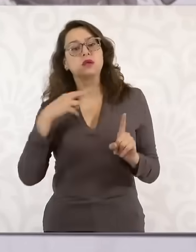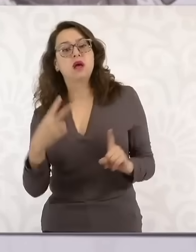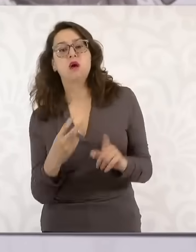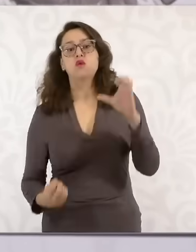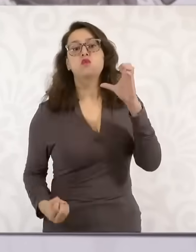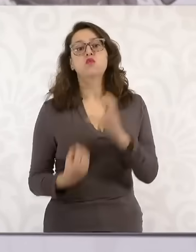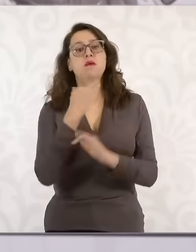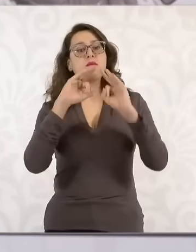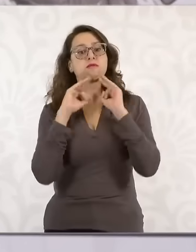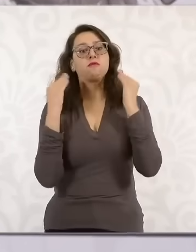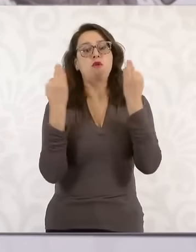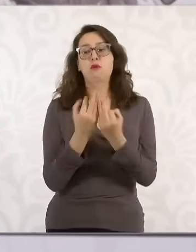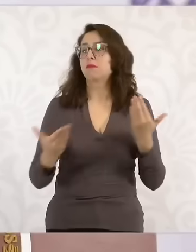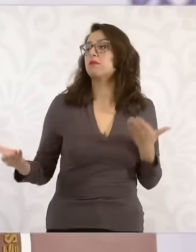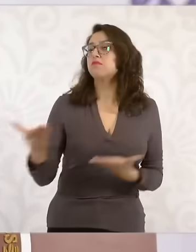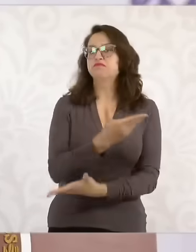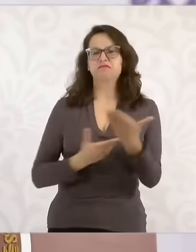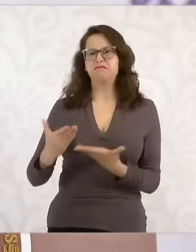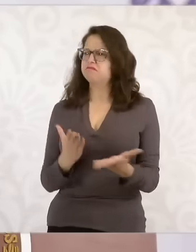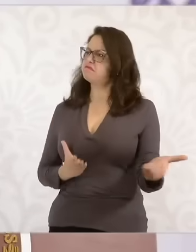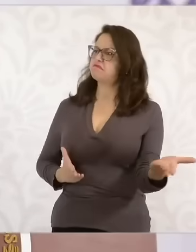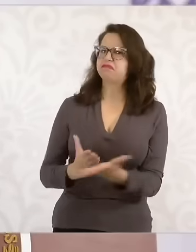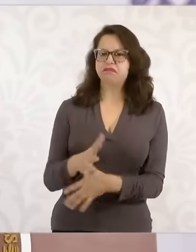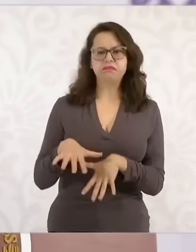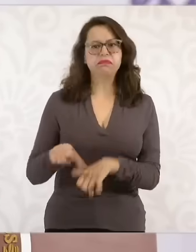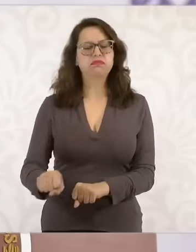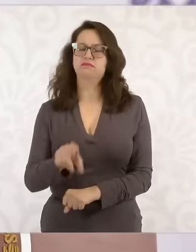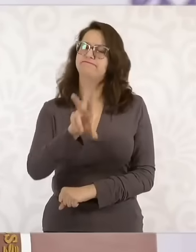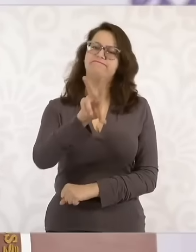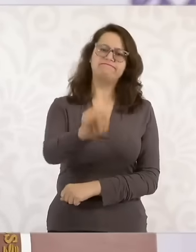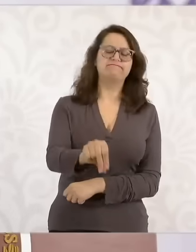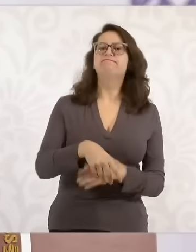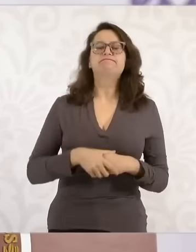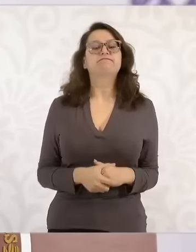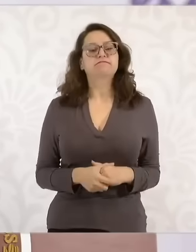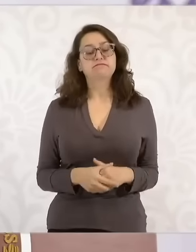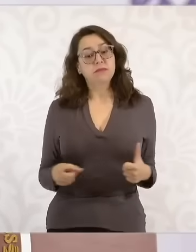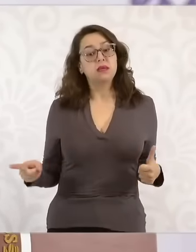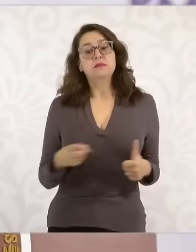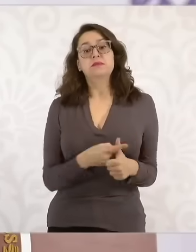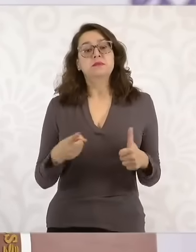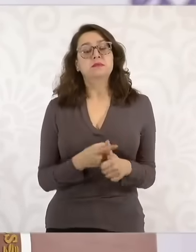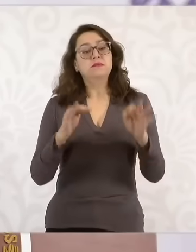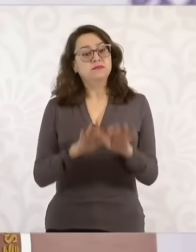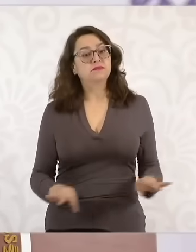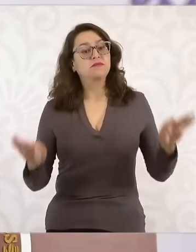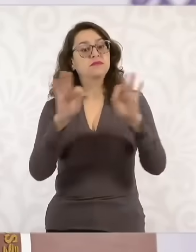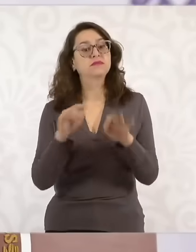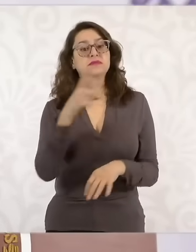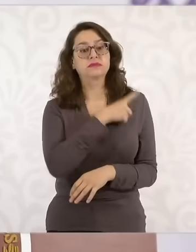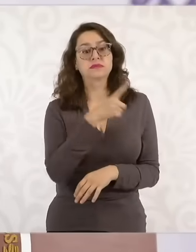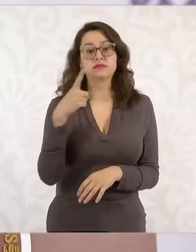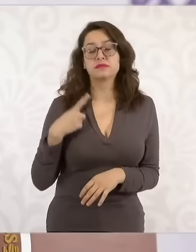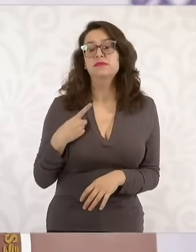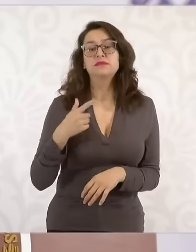cooperación y no en la intervención. Eso implica de manera concreta Primero, el respeto pleno y